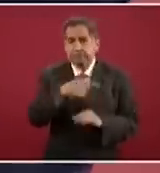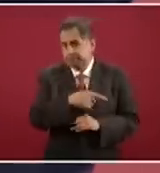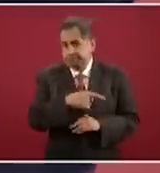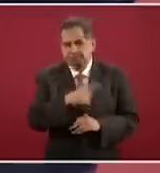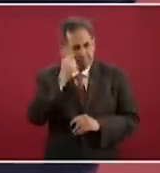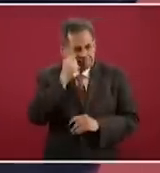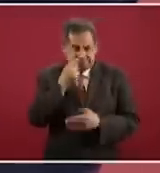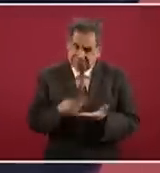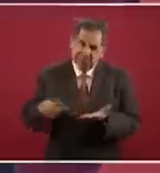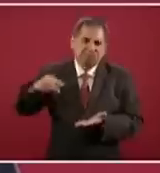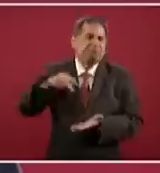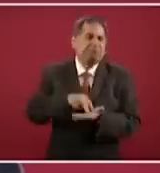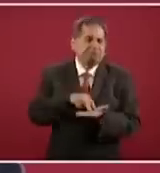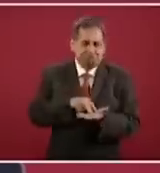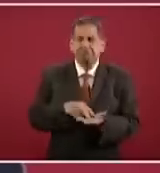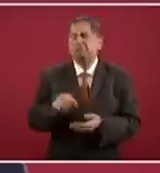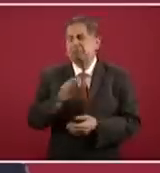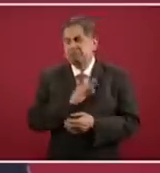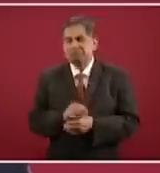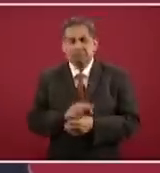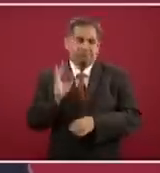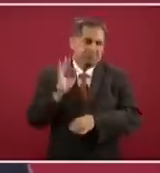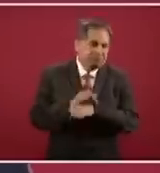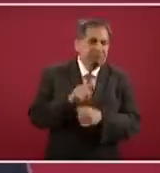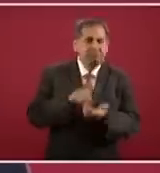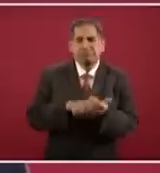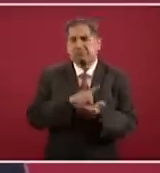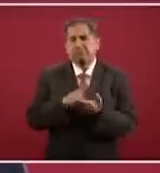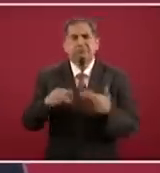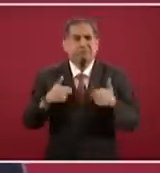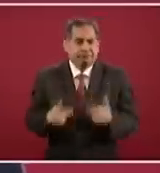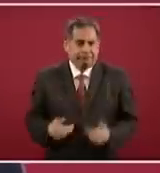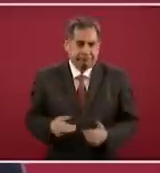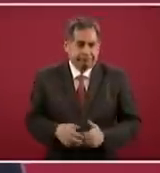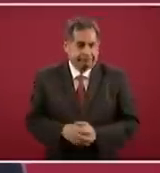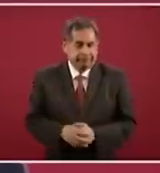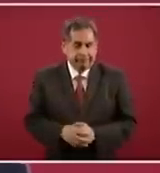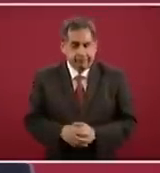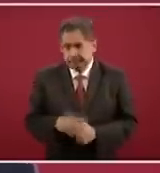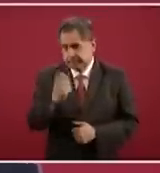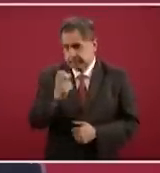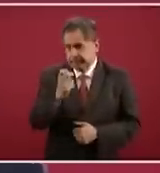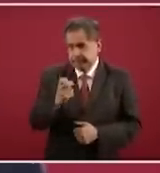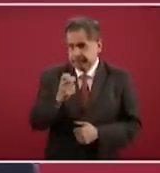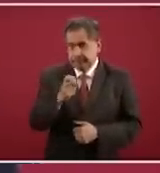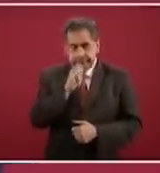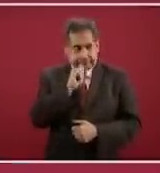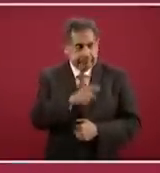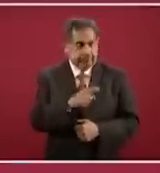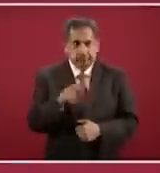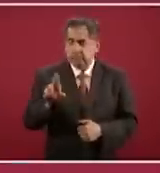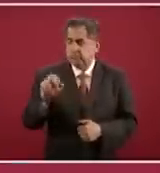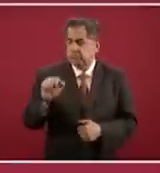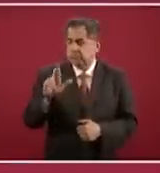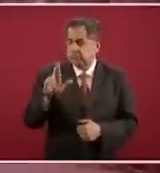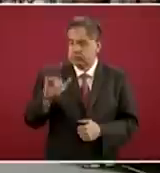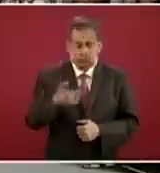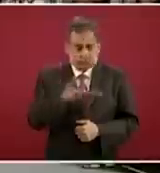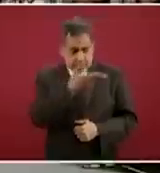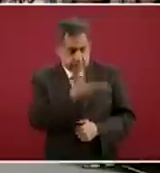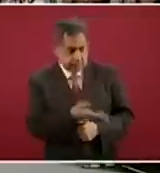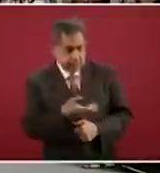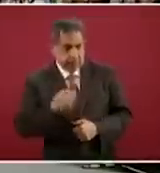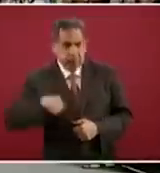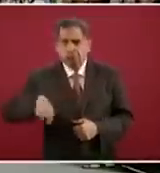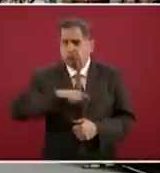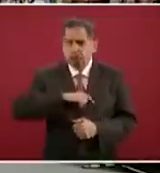luchar por los derechos humanos. Por eso le tenemos a Rosario